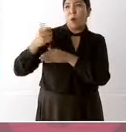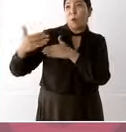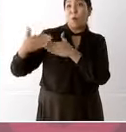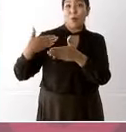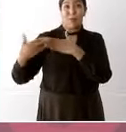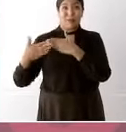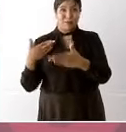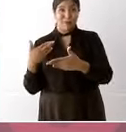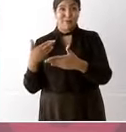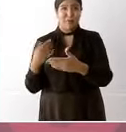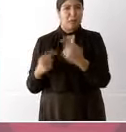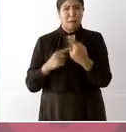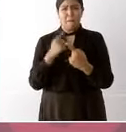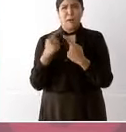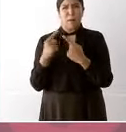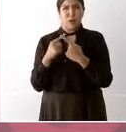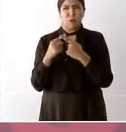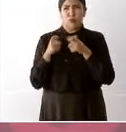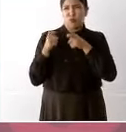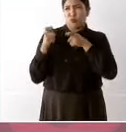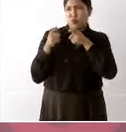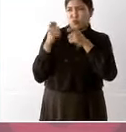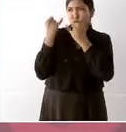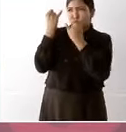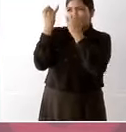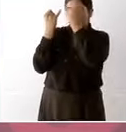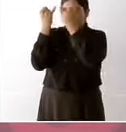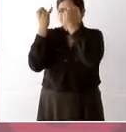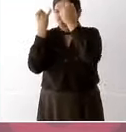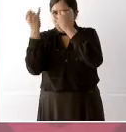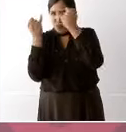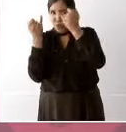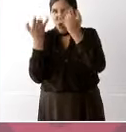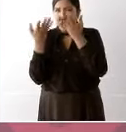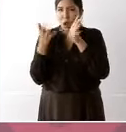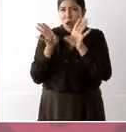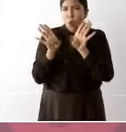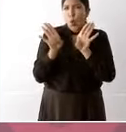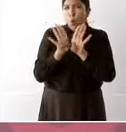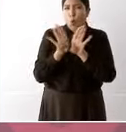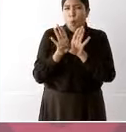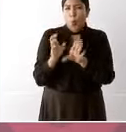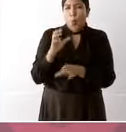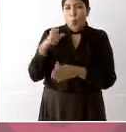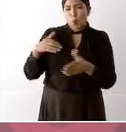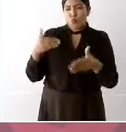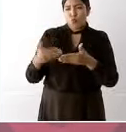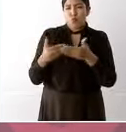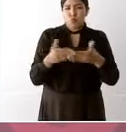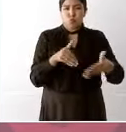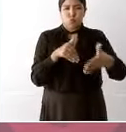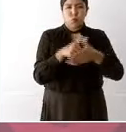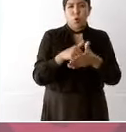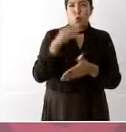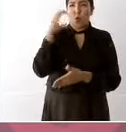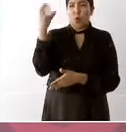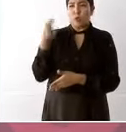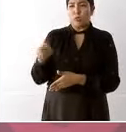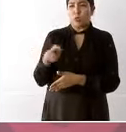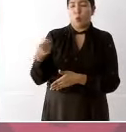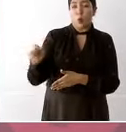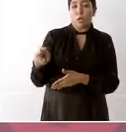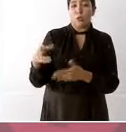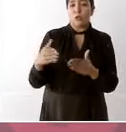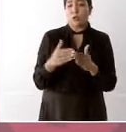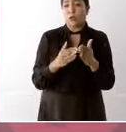la plataforma logística, que permitirá conectar los puertos de Salina Cruz y Coatzacoalcos mediante transporte ferroviario